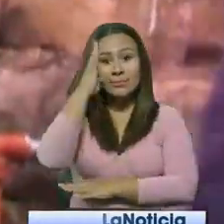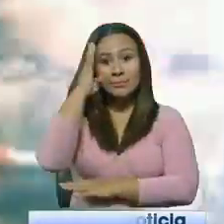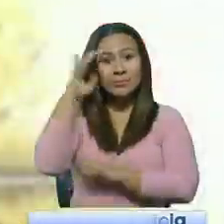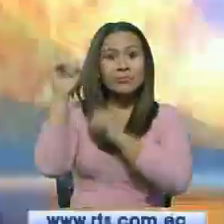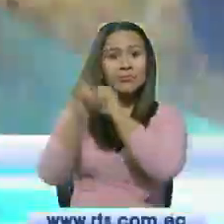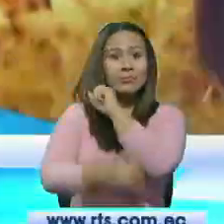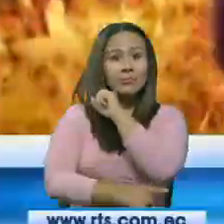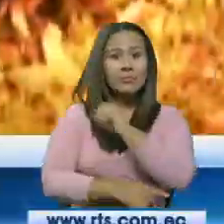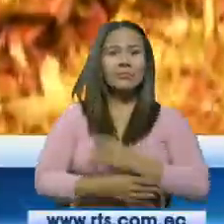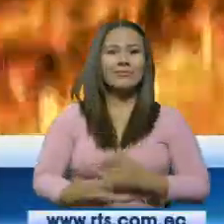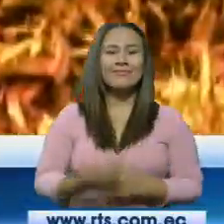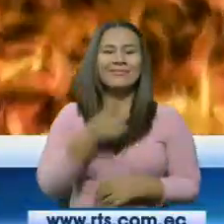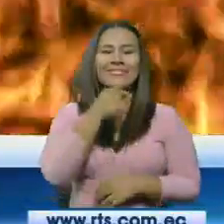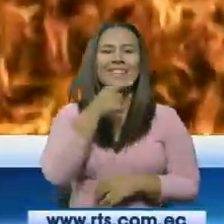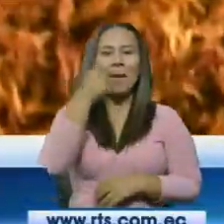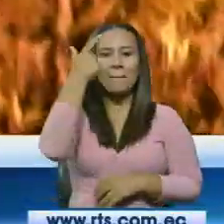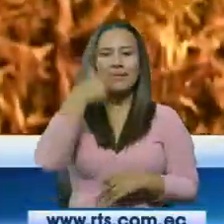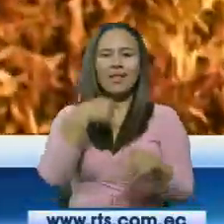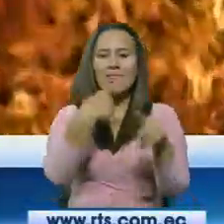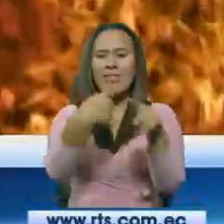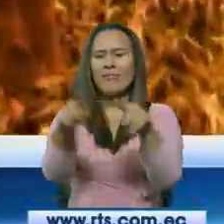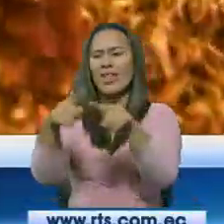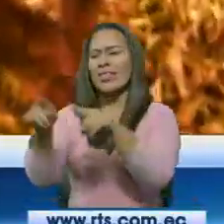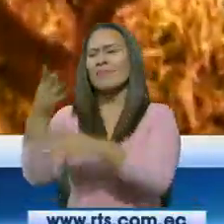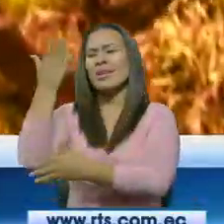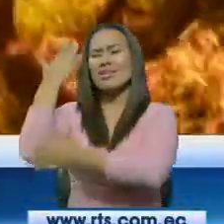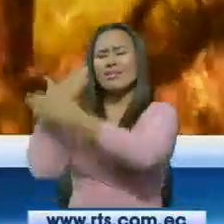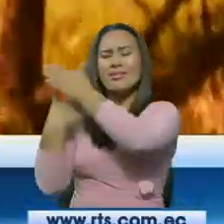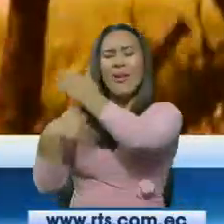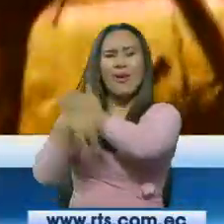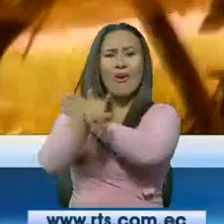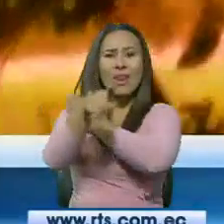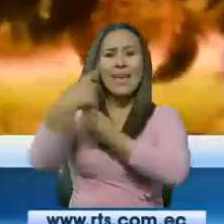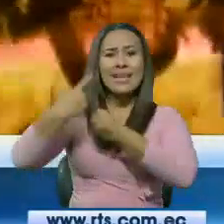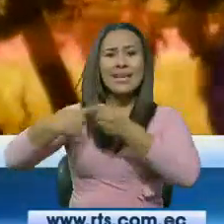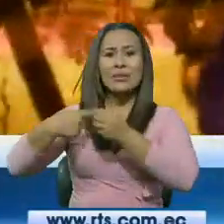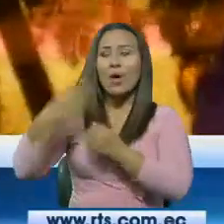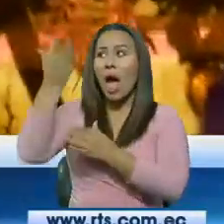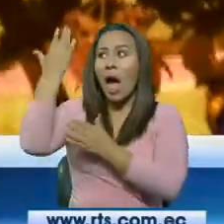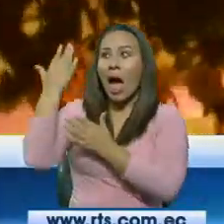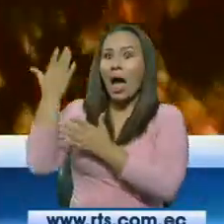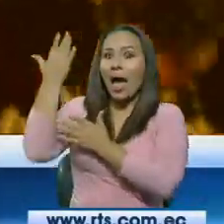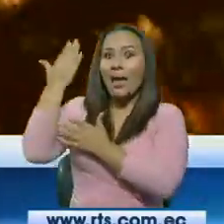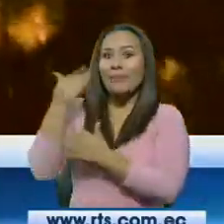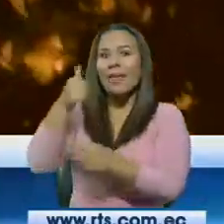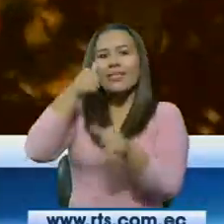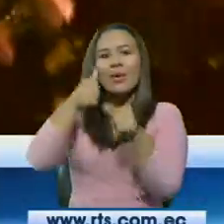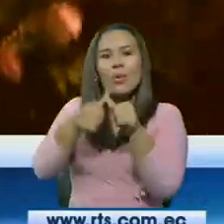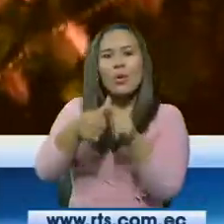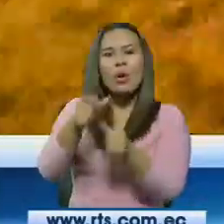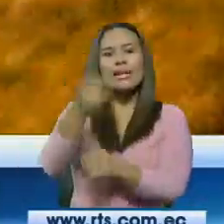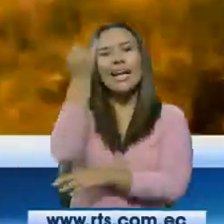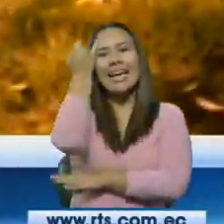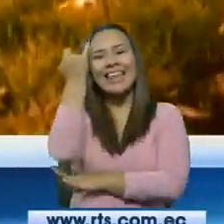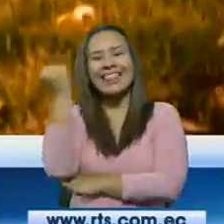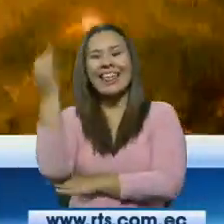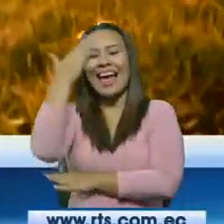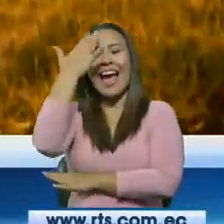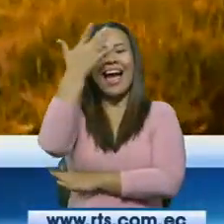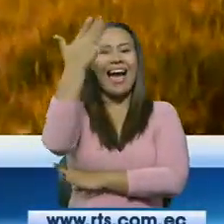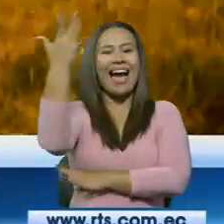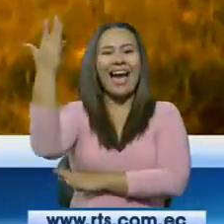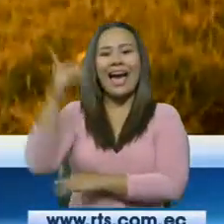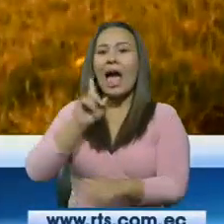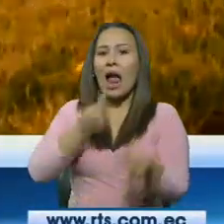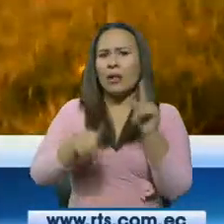¡Miércoles! Personajes como estos formaron parte de la historia de nuestro Quito de antaño. recordados por sus ocurrencias y sobre todo porque,